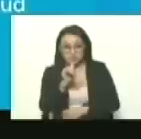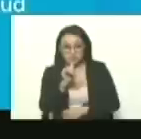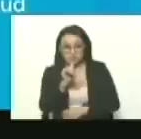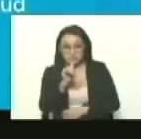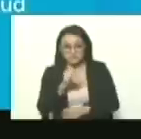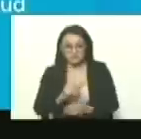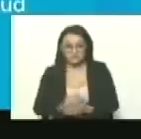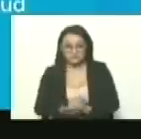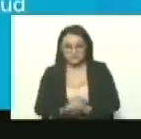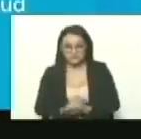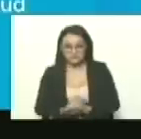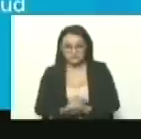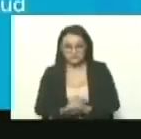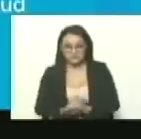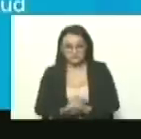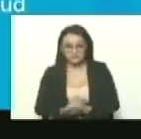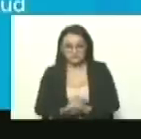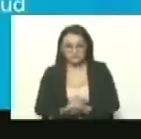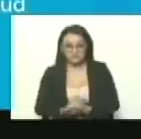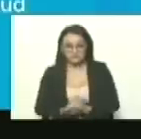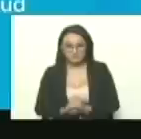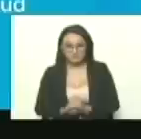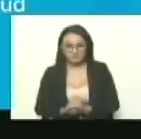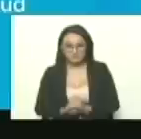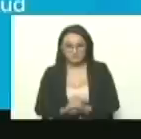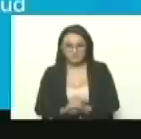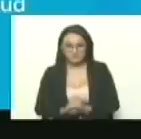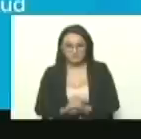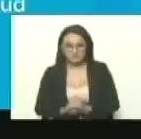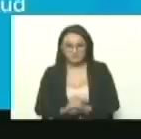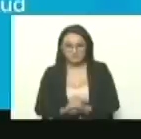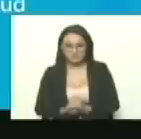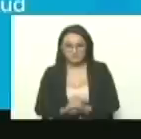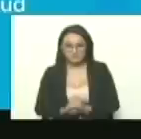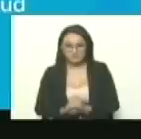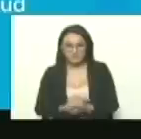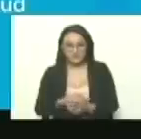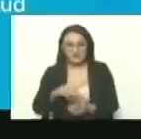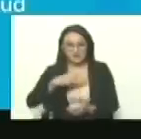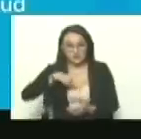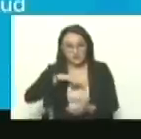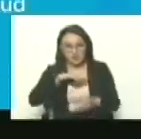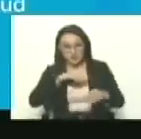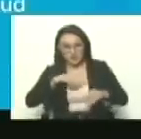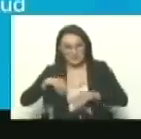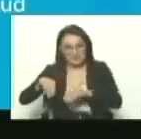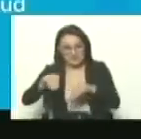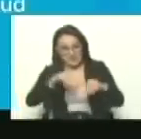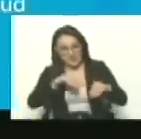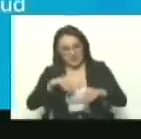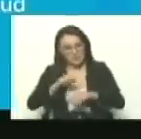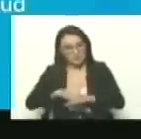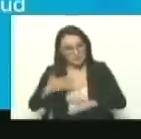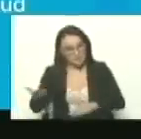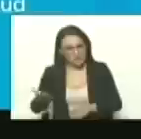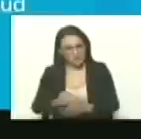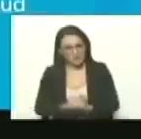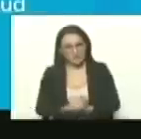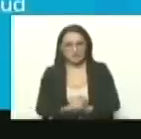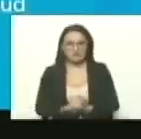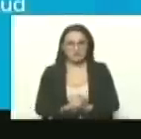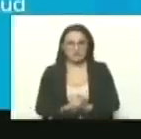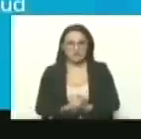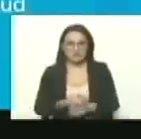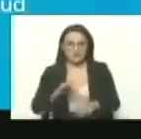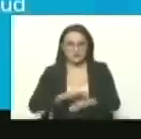realizar los servicios de nuestro territorio. ¿Por qué? Porque con